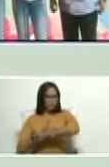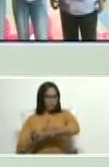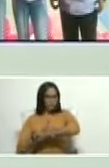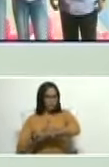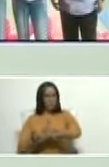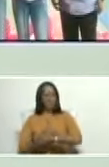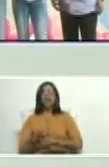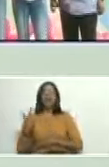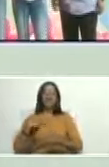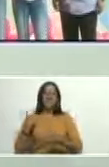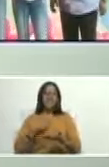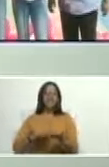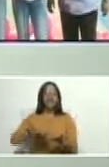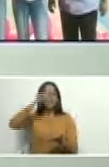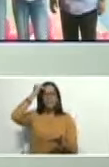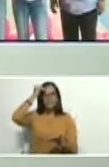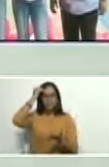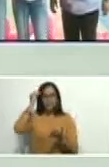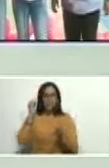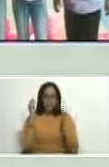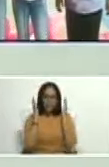y tienen que aprender a atenderlo.